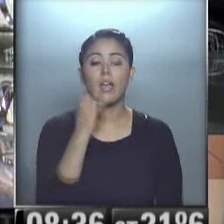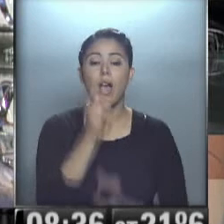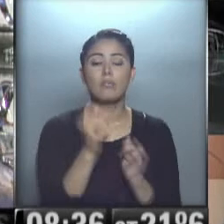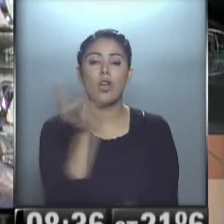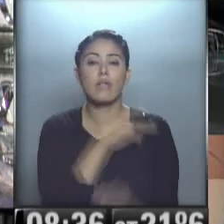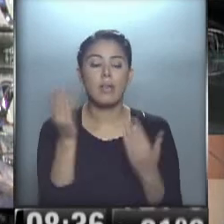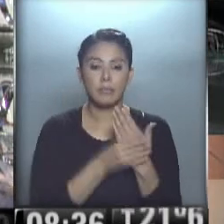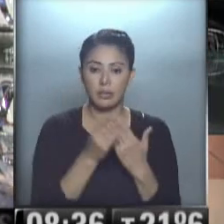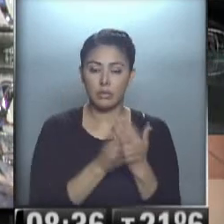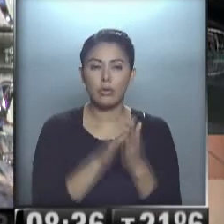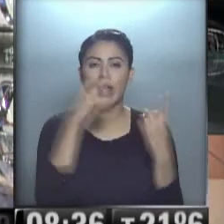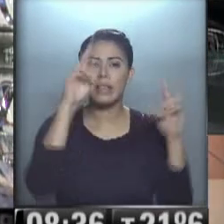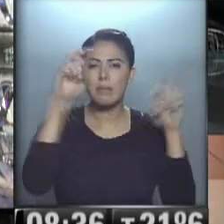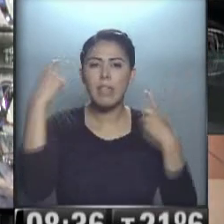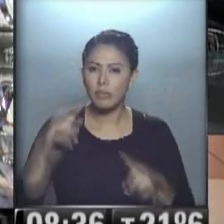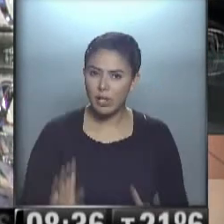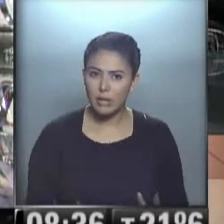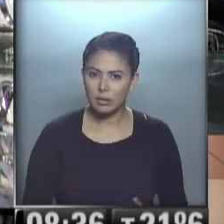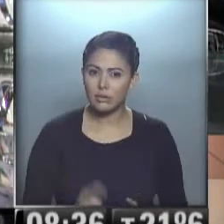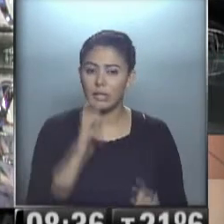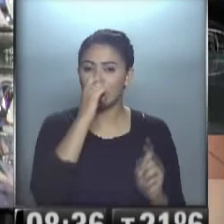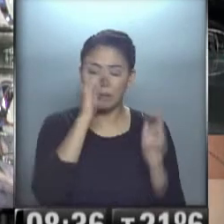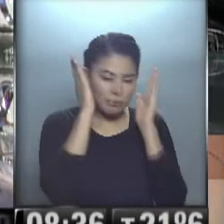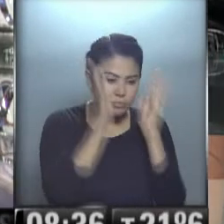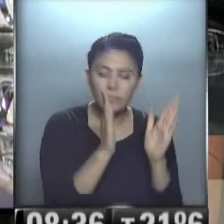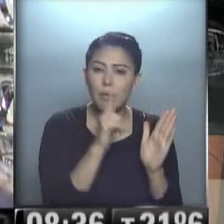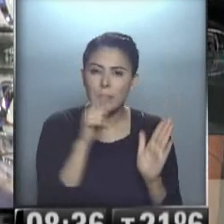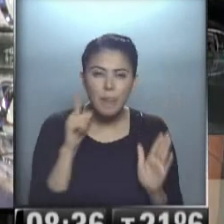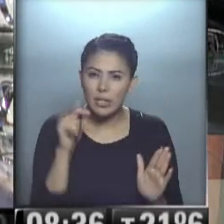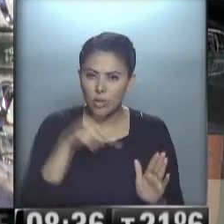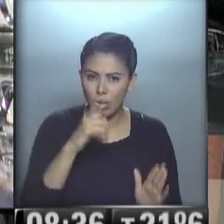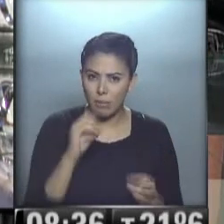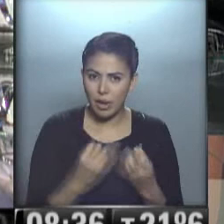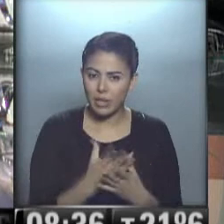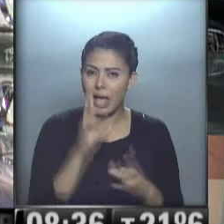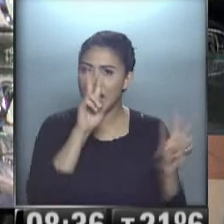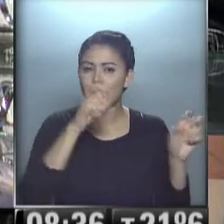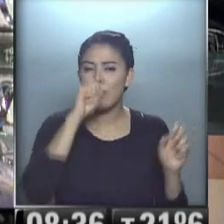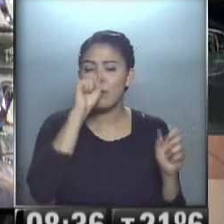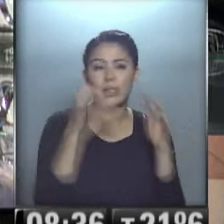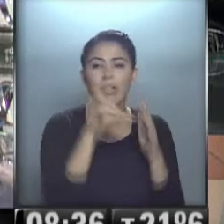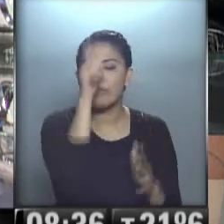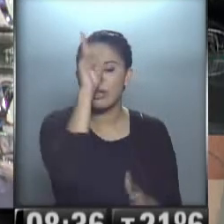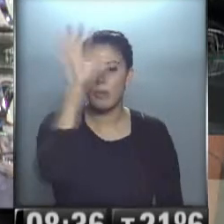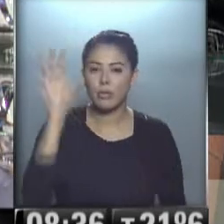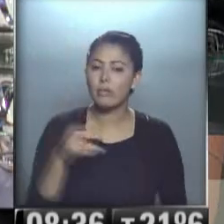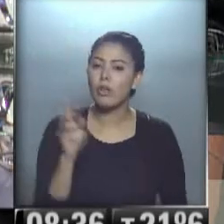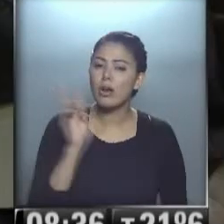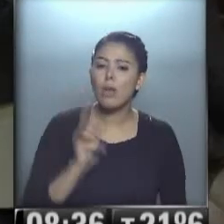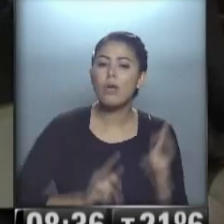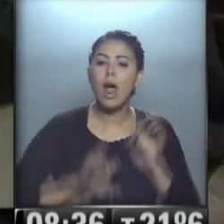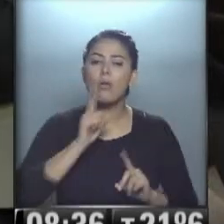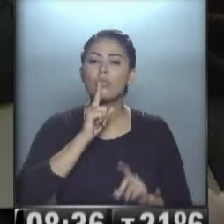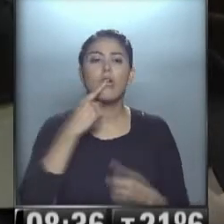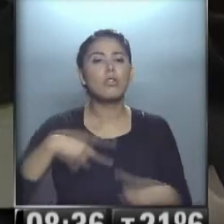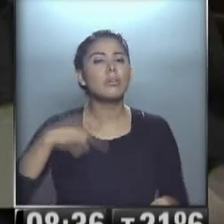Jefe de gabinete, sobre diferentes temas, sobre todo focalizado, me parece, en la mañana de hoy sobre el tema central que tiene que ver con las policías provinciales. Bueno, Raúl, y algunos conceptos para